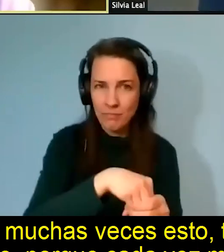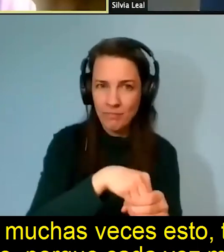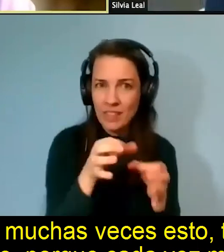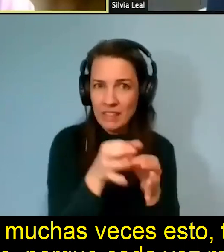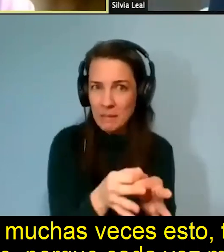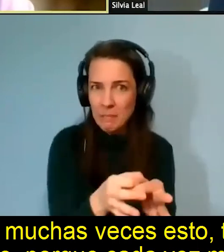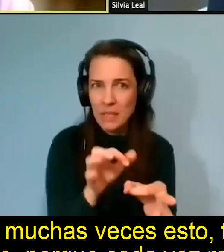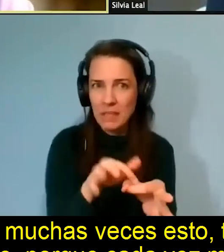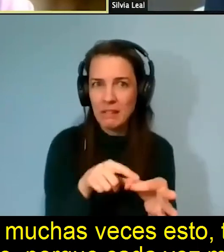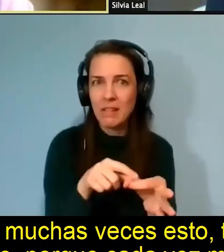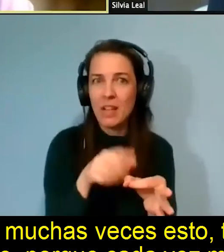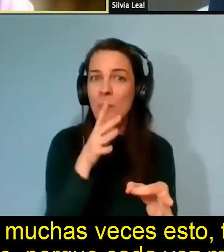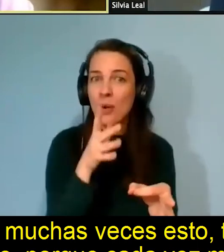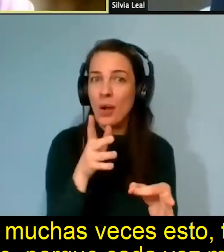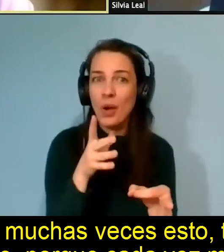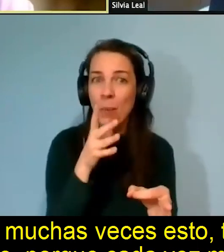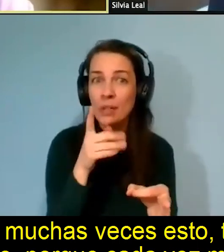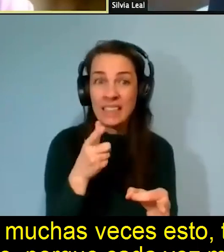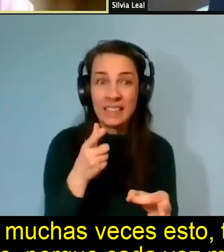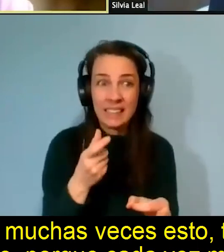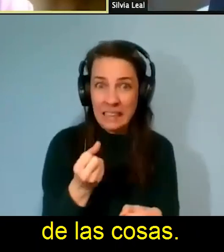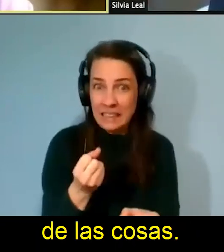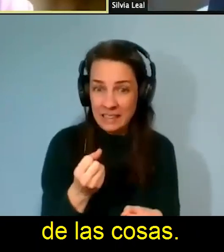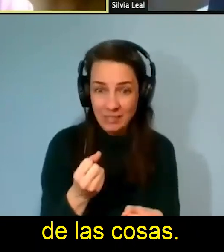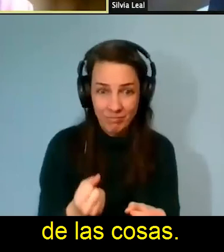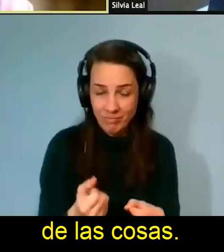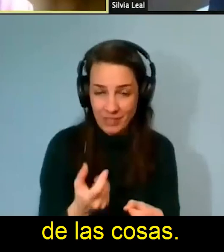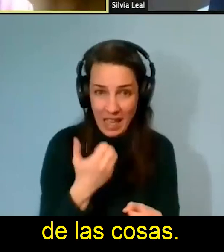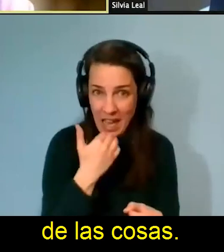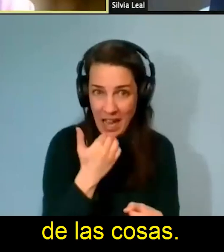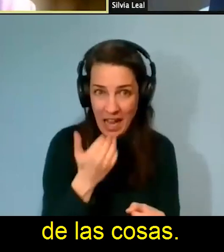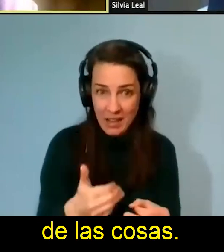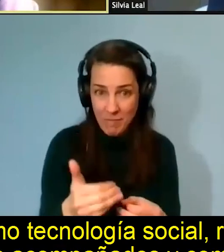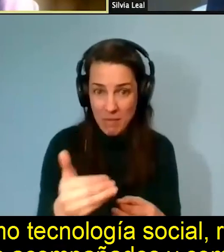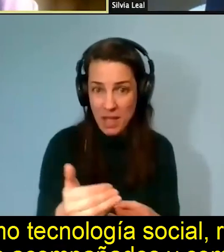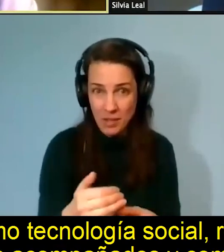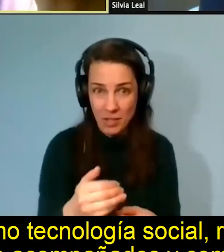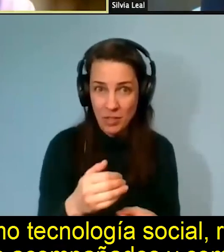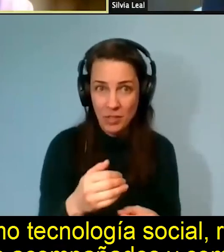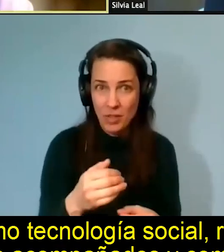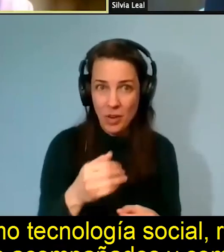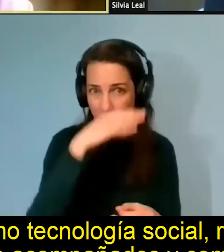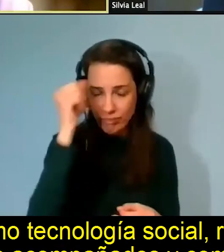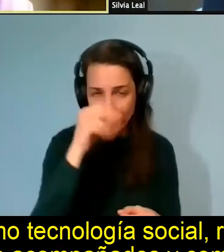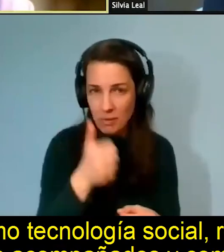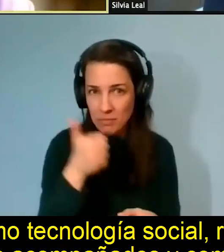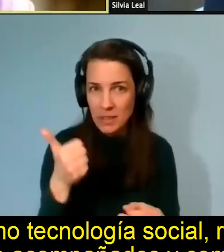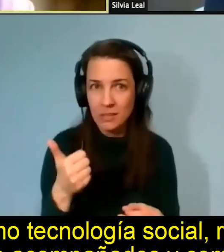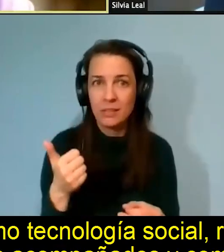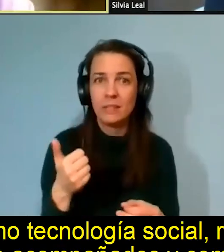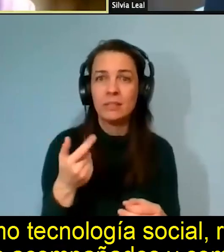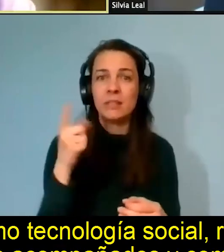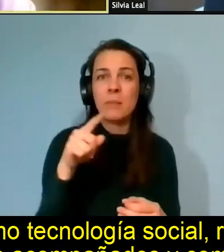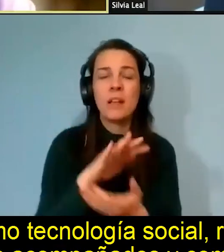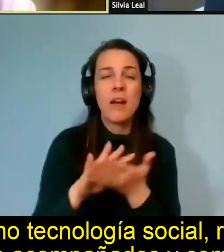especialmente porque cada vez me acuerdo menos de las cosas, ¿no? Hemos hablado cómo